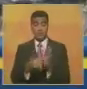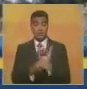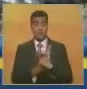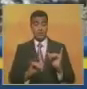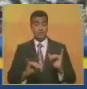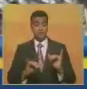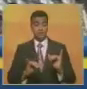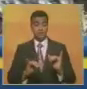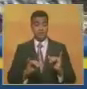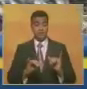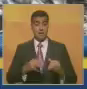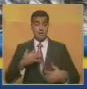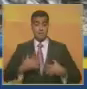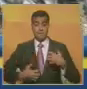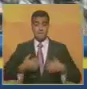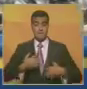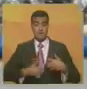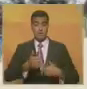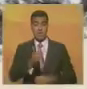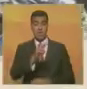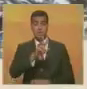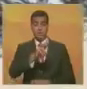miércoles 22 de febrero a las 12 del mediodía